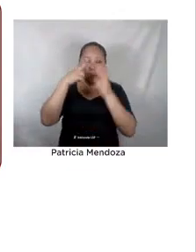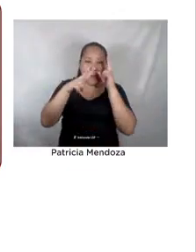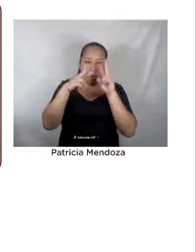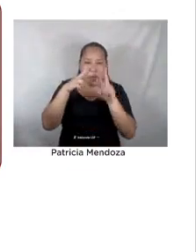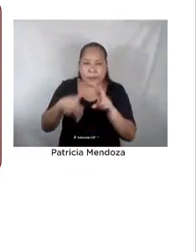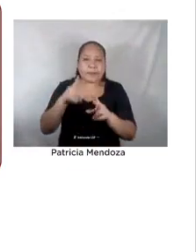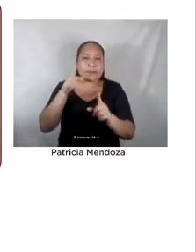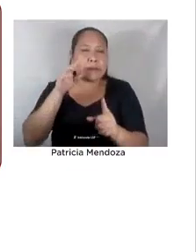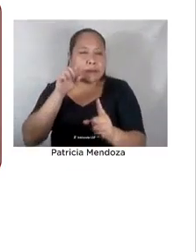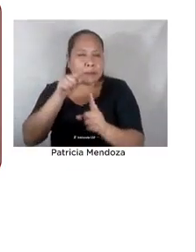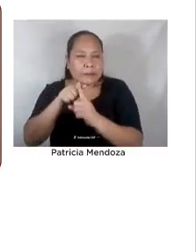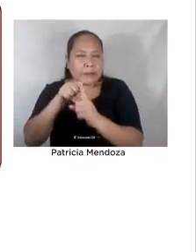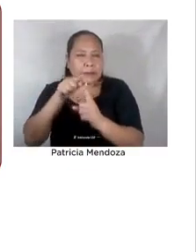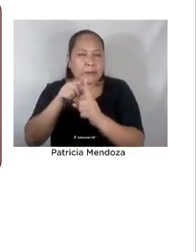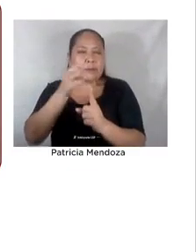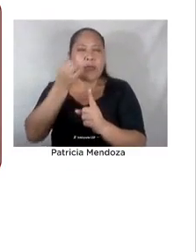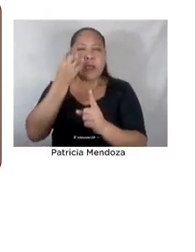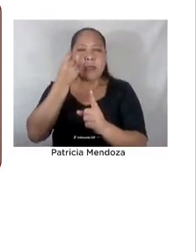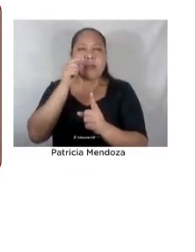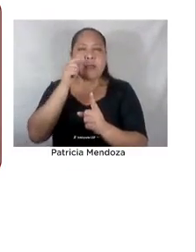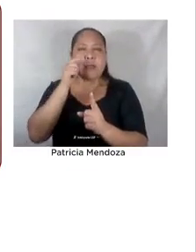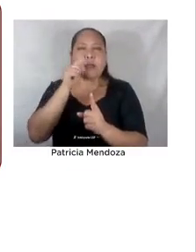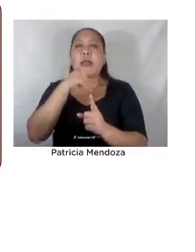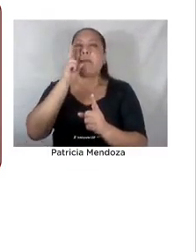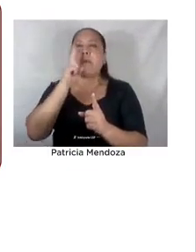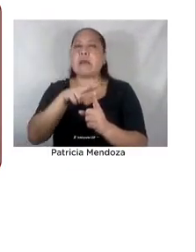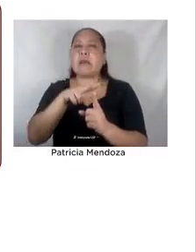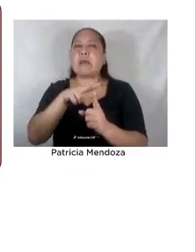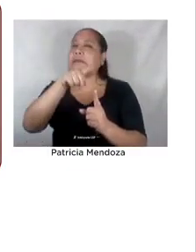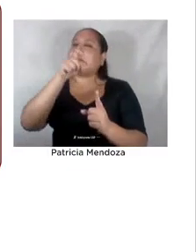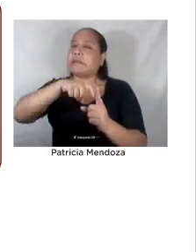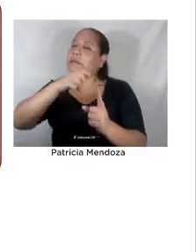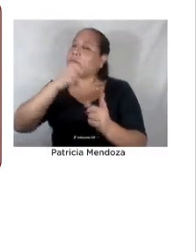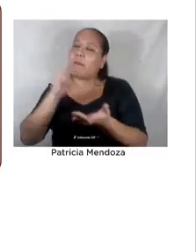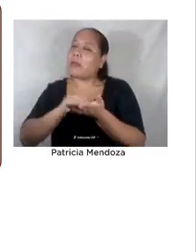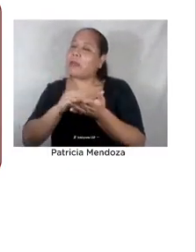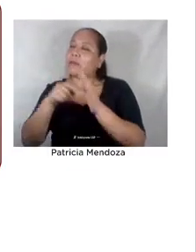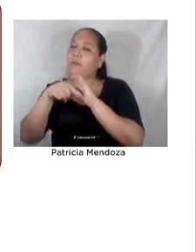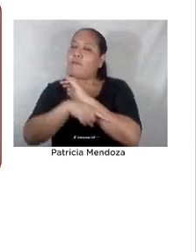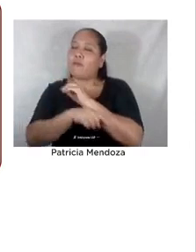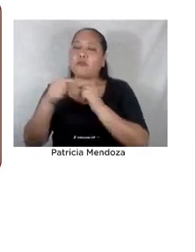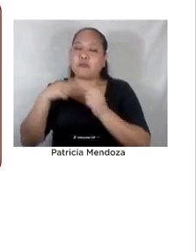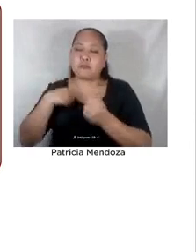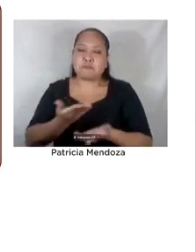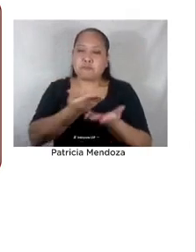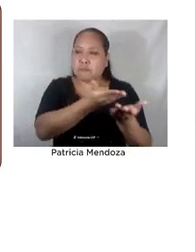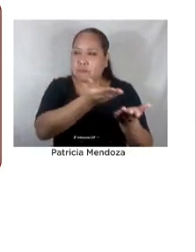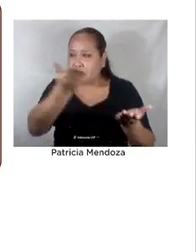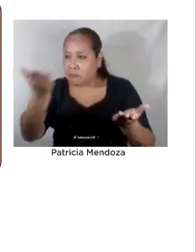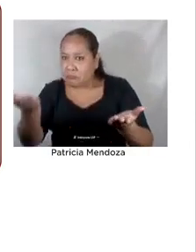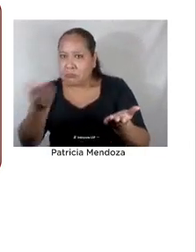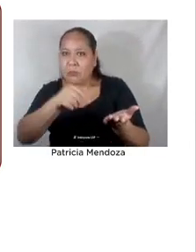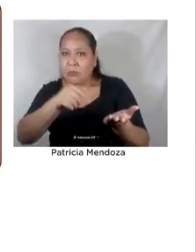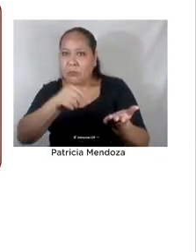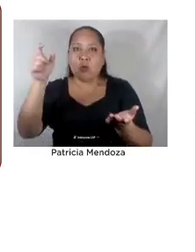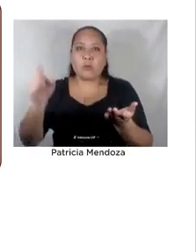siento y veo que hay una necesidad y trato de ir canalizándolas. ¿no?